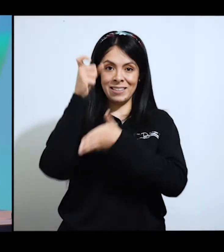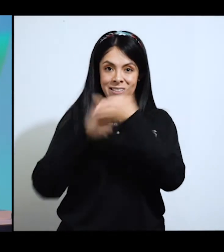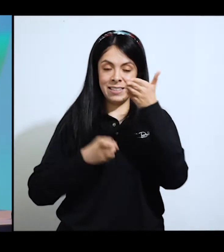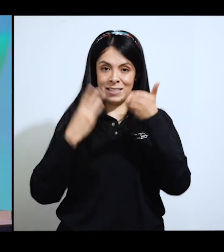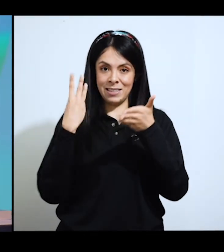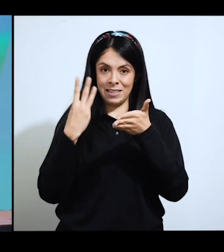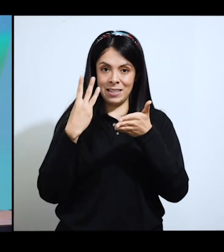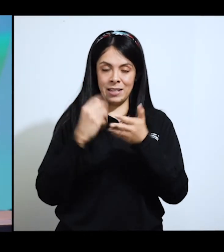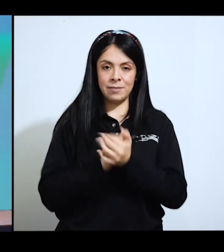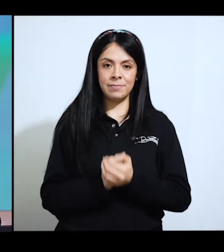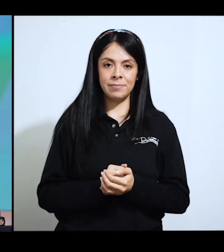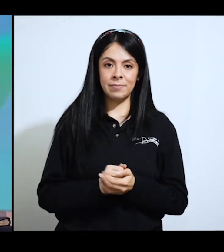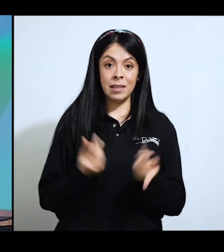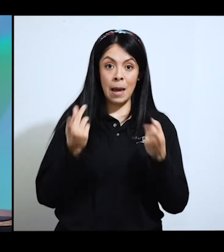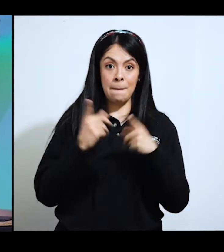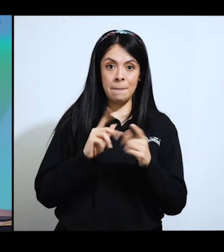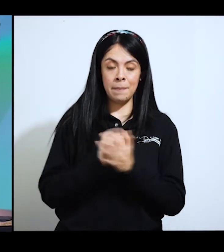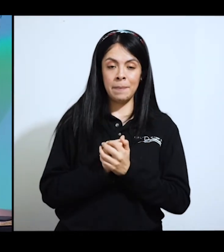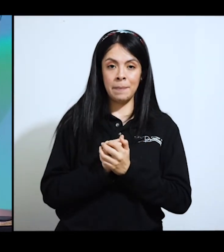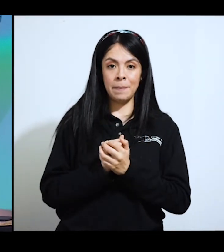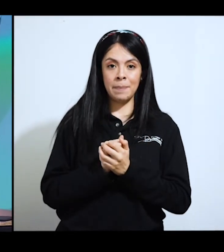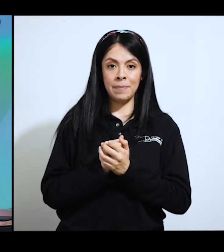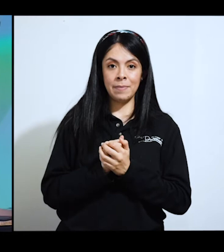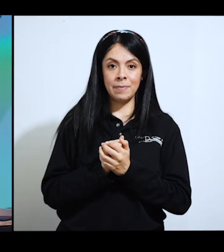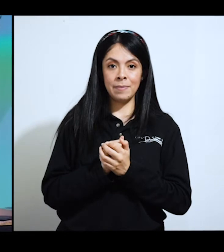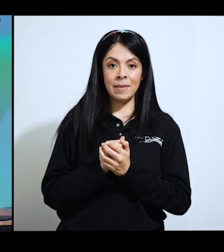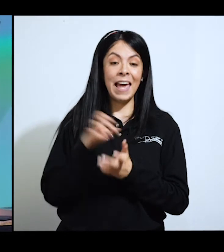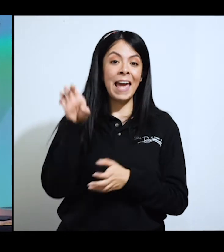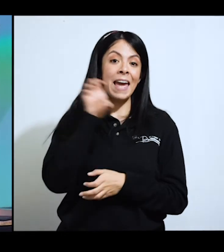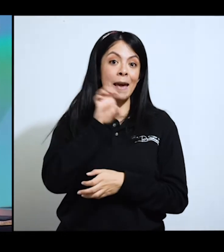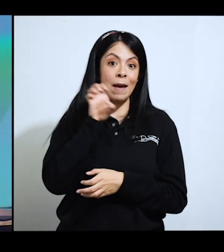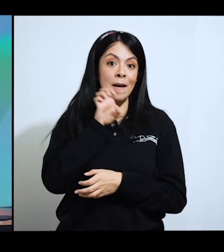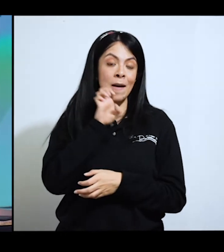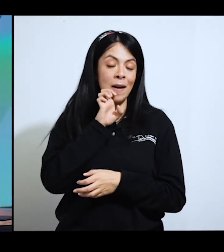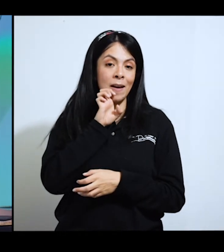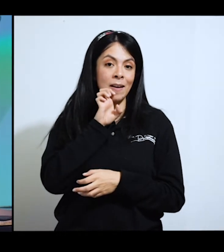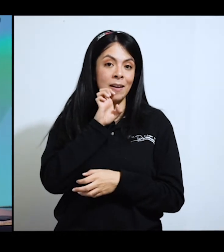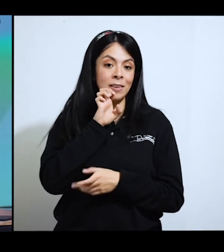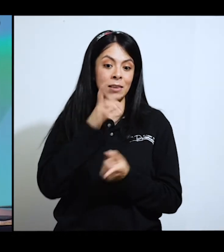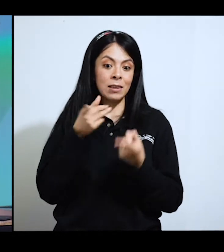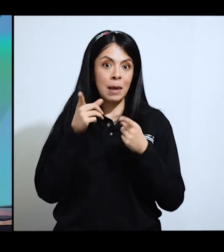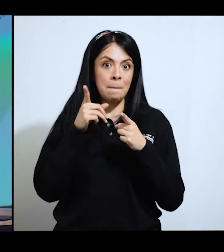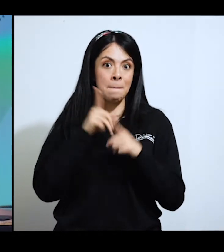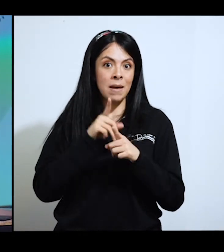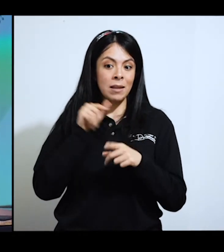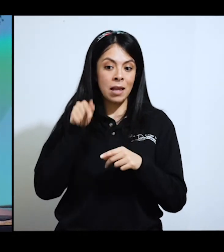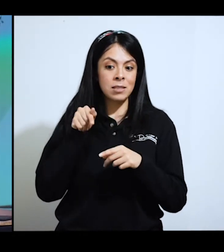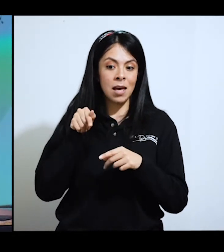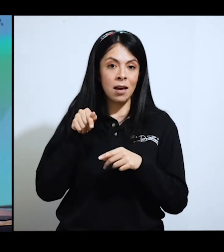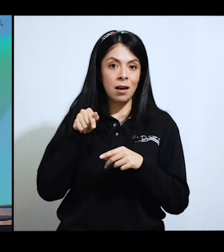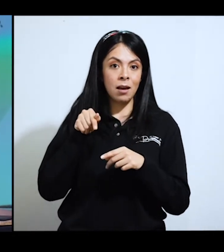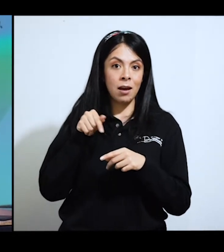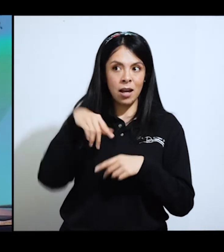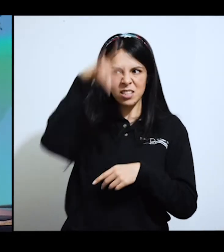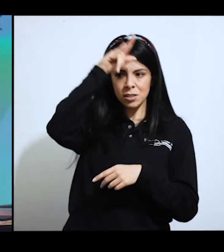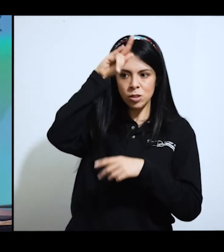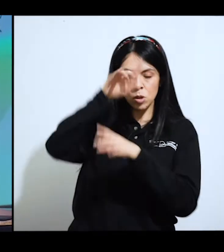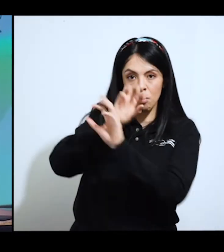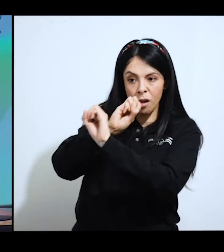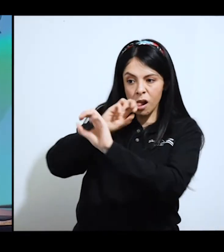Santo? En Génesis 3 vemos que la primera mujer en la Biblia o en la creación,